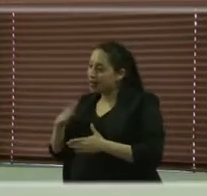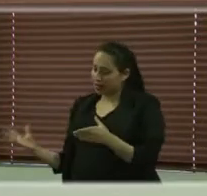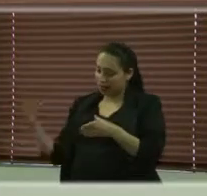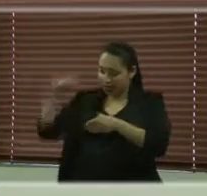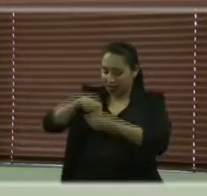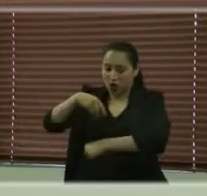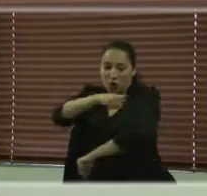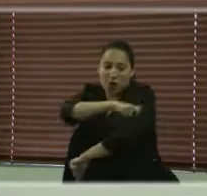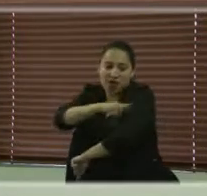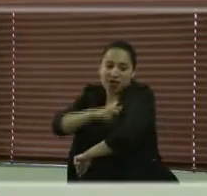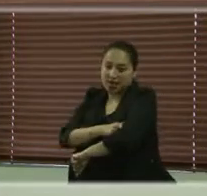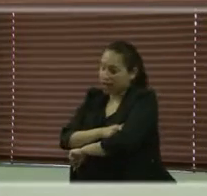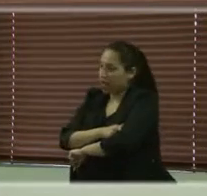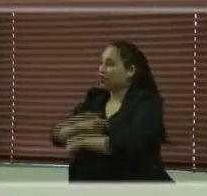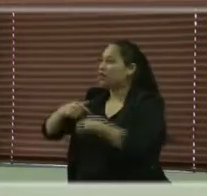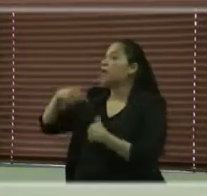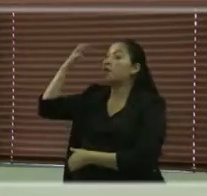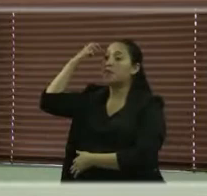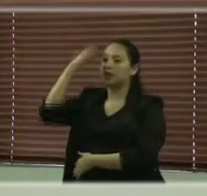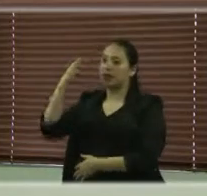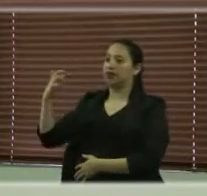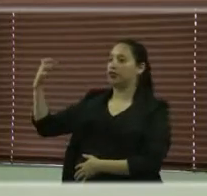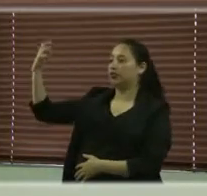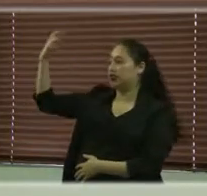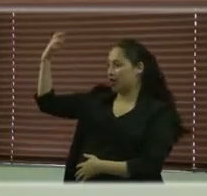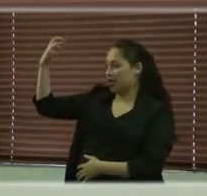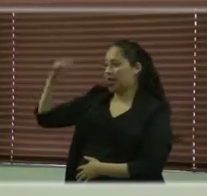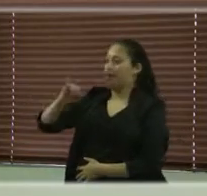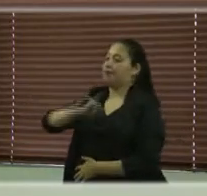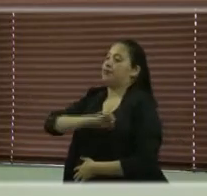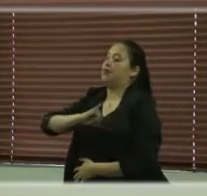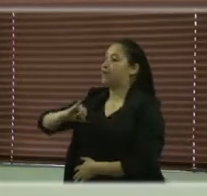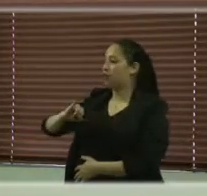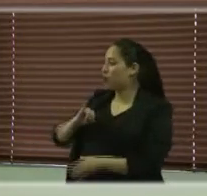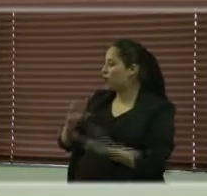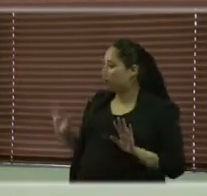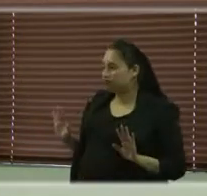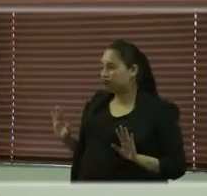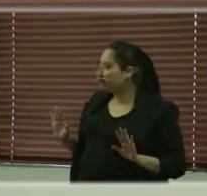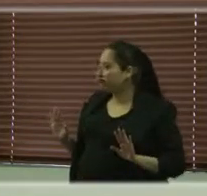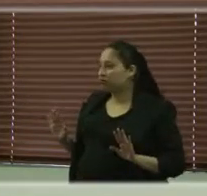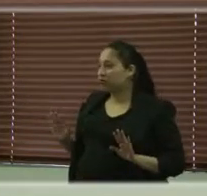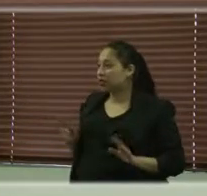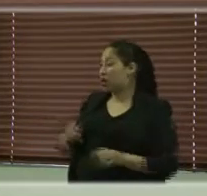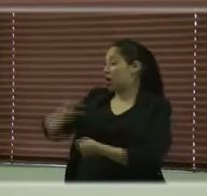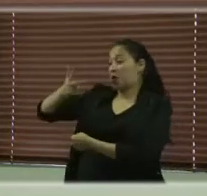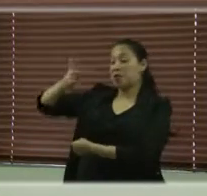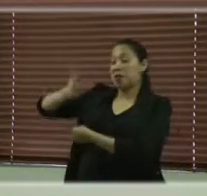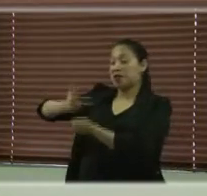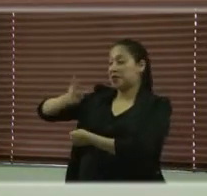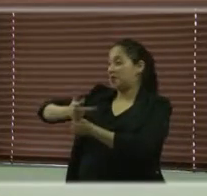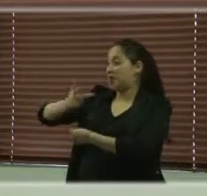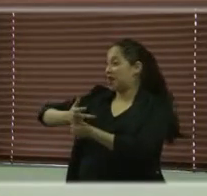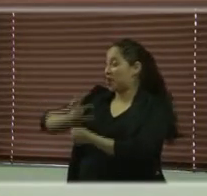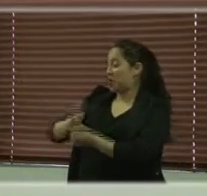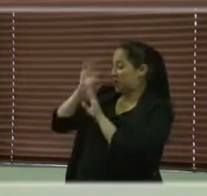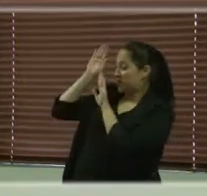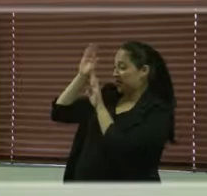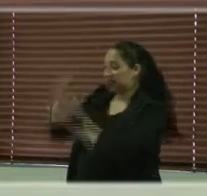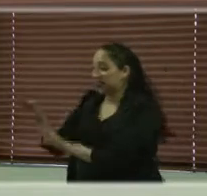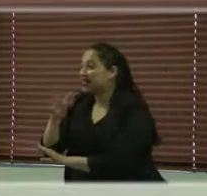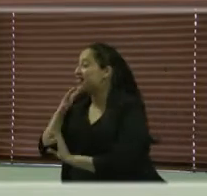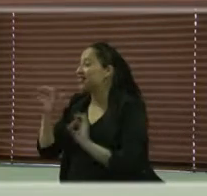comité ya es en mi calidad digamos profesional e individual sin representar a Guatemala tampoco ni